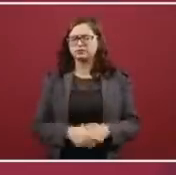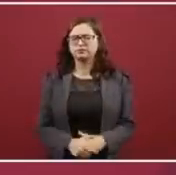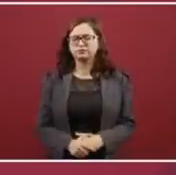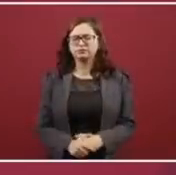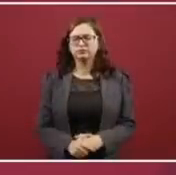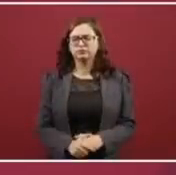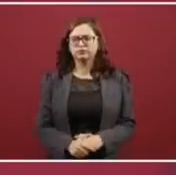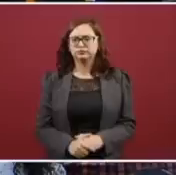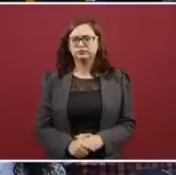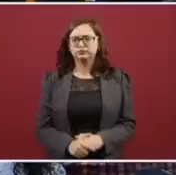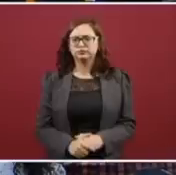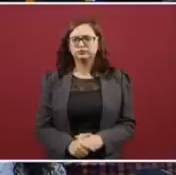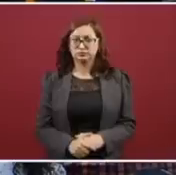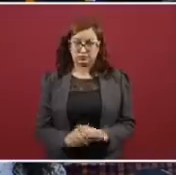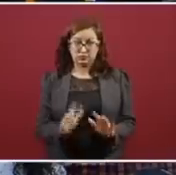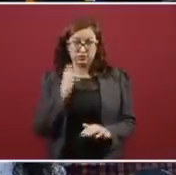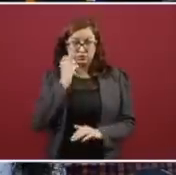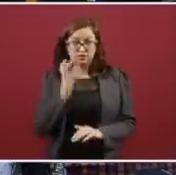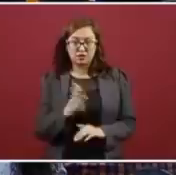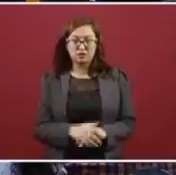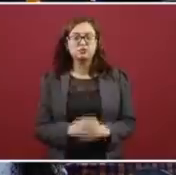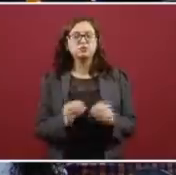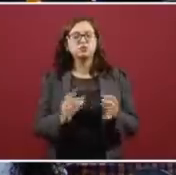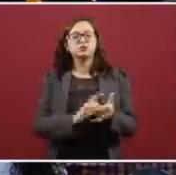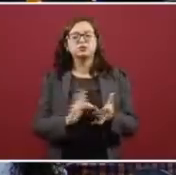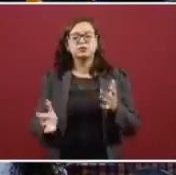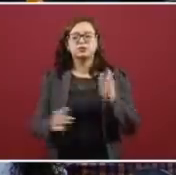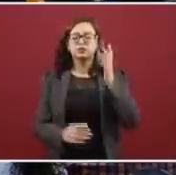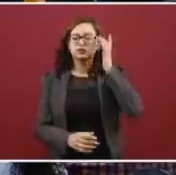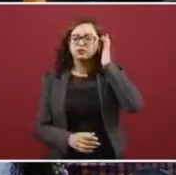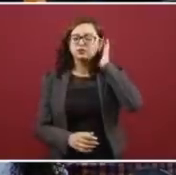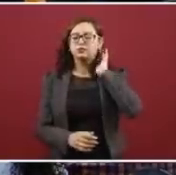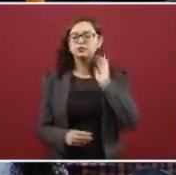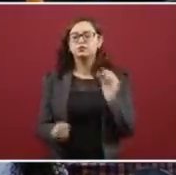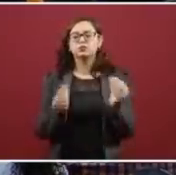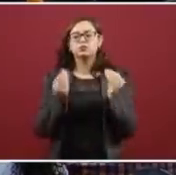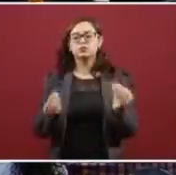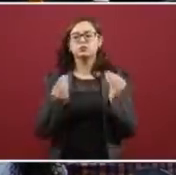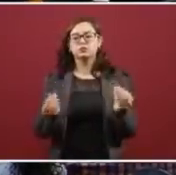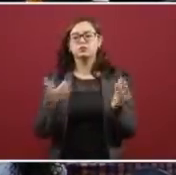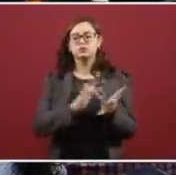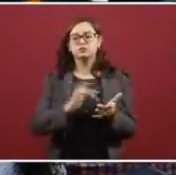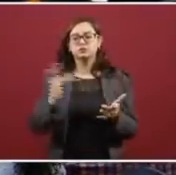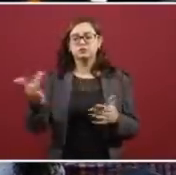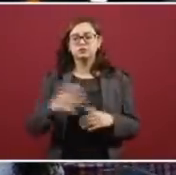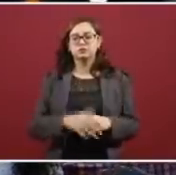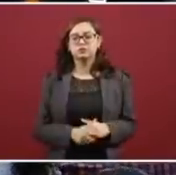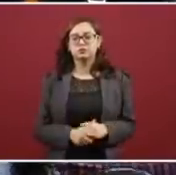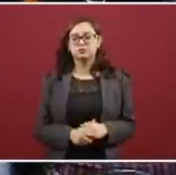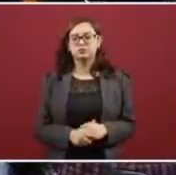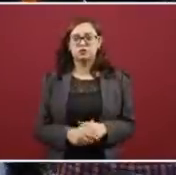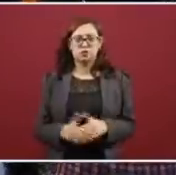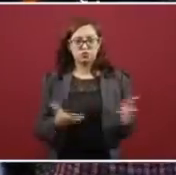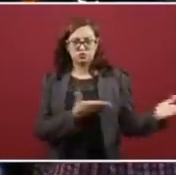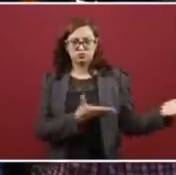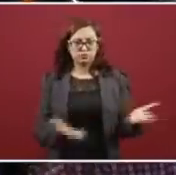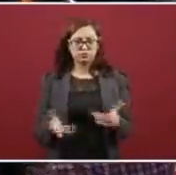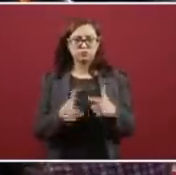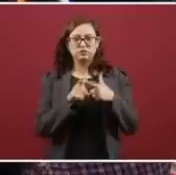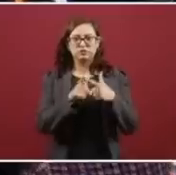las cifras si les parece muchas gracias muy bien muchas gracias ahora si ustedes